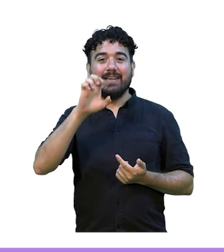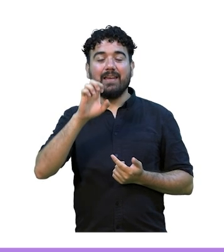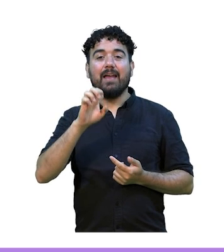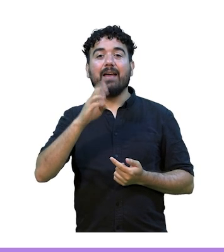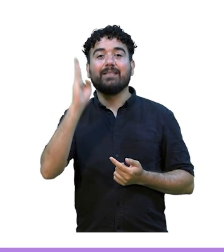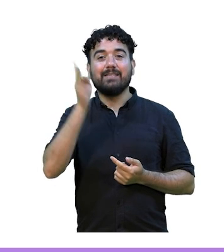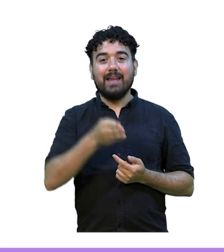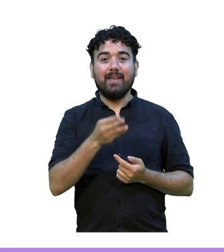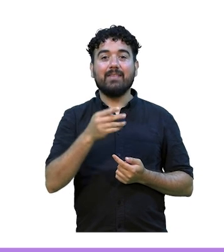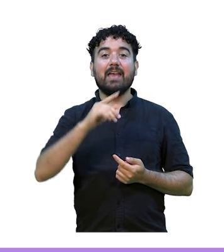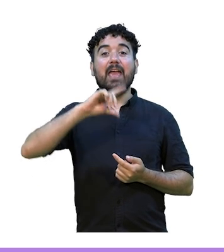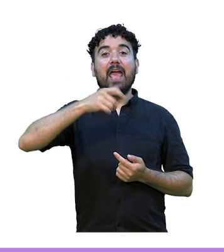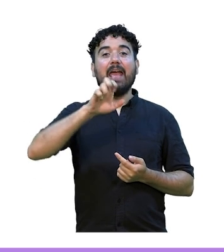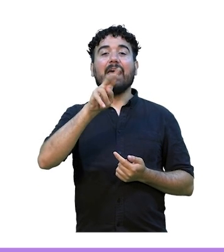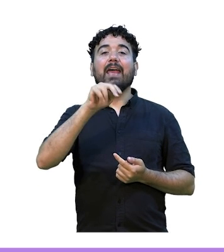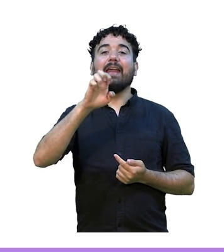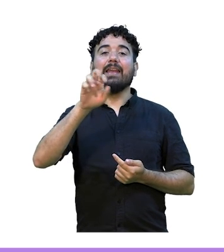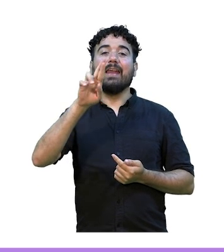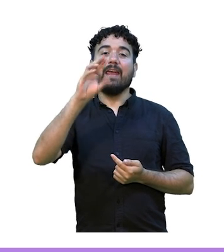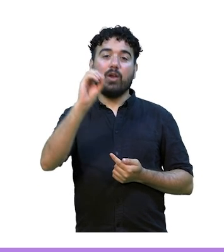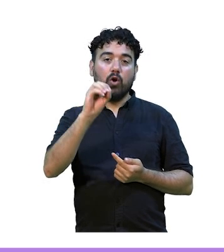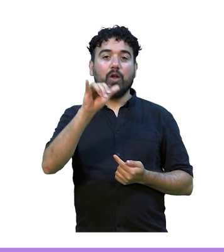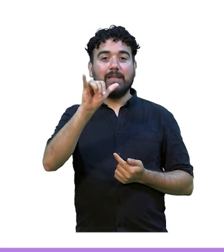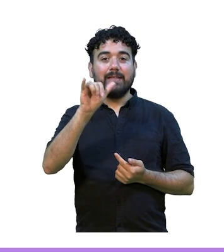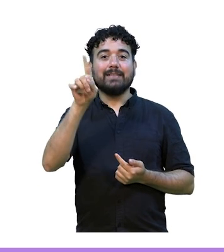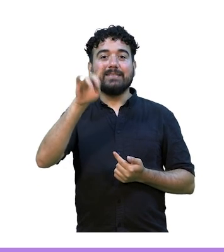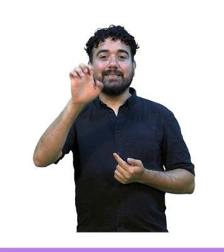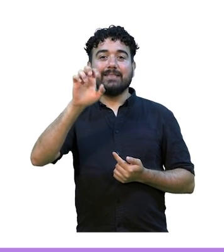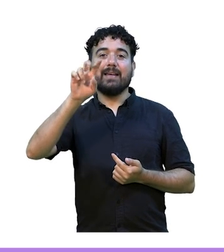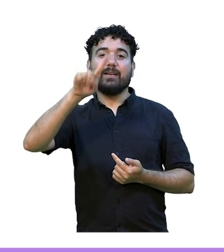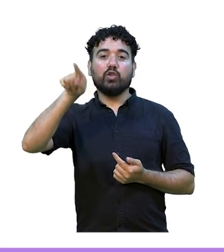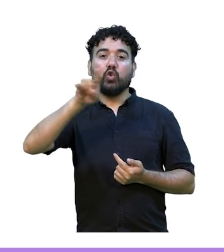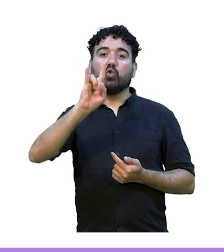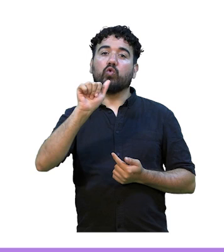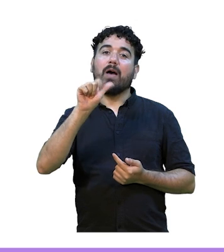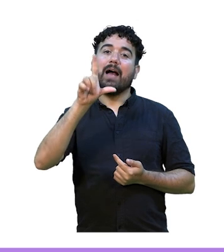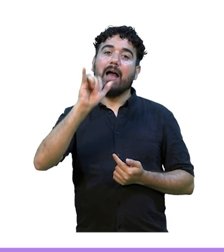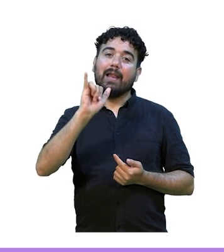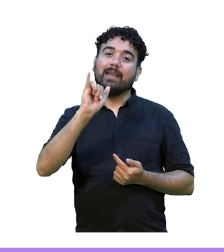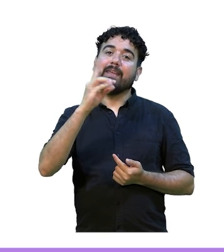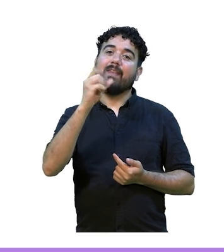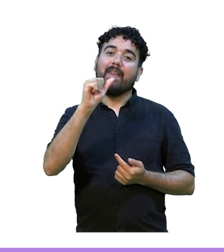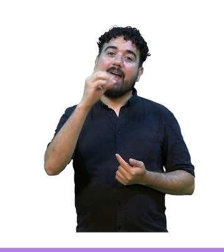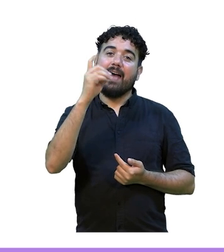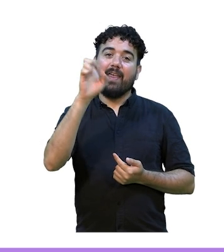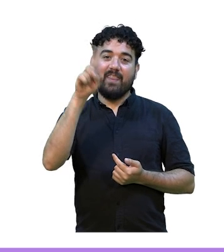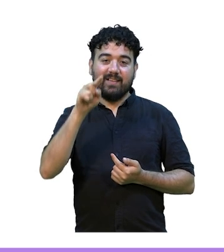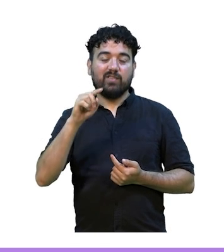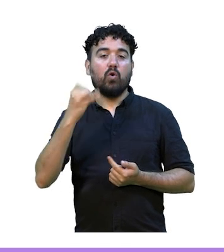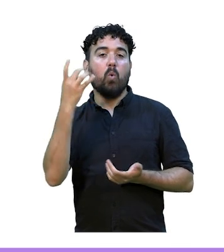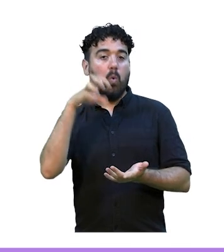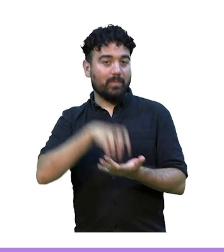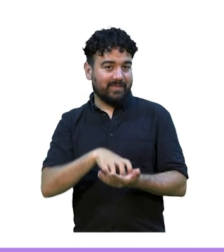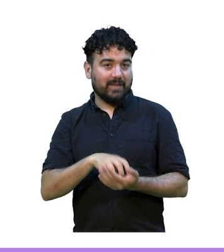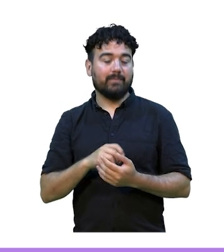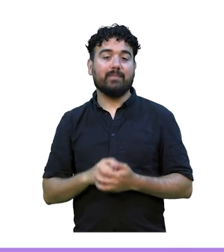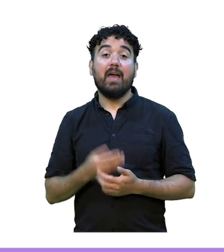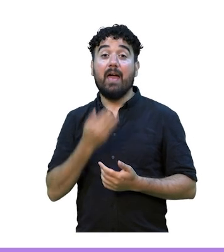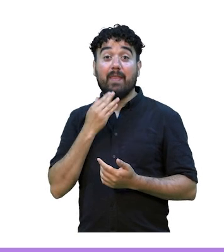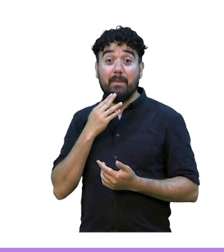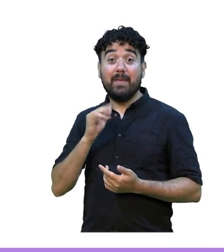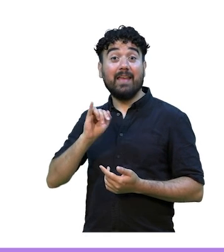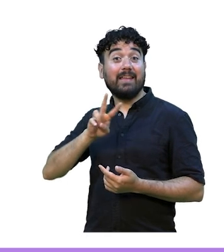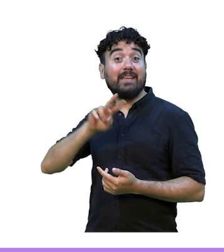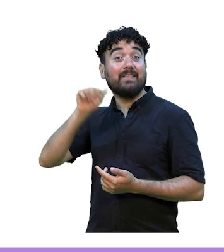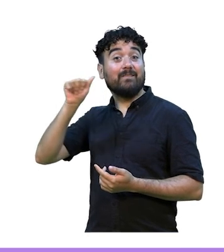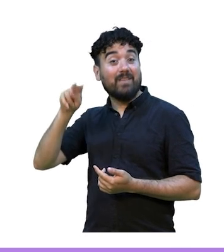Linktree/Género y Sexualidades UMCE. También agradezco a Iván Quiroz, que es nuestro técnico estrella, quien hace posible la